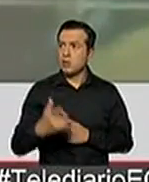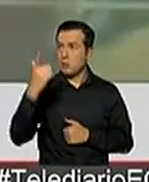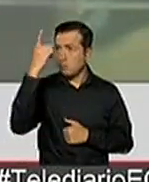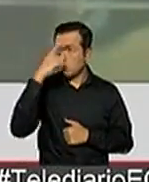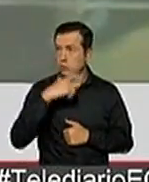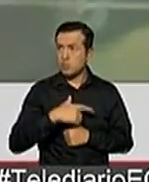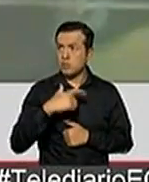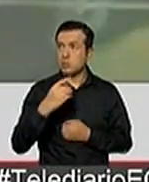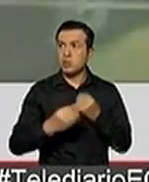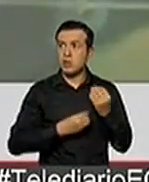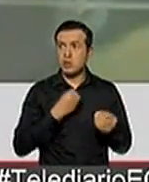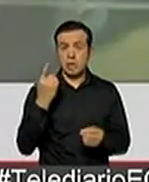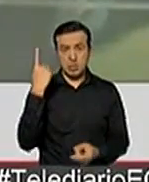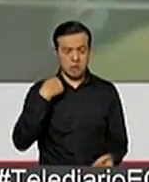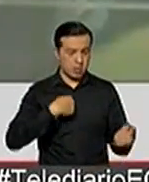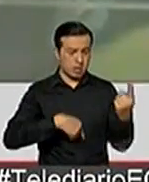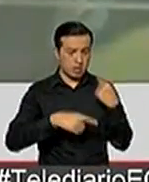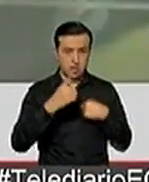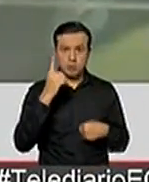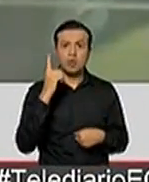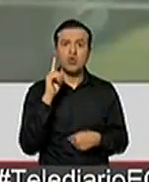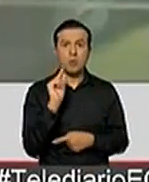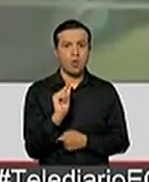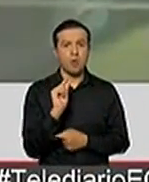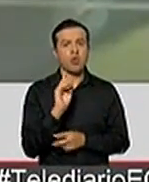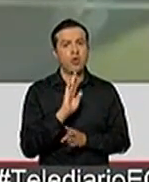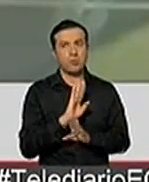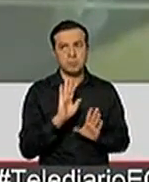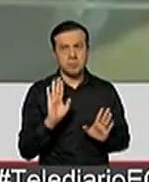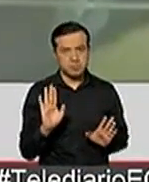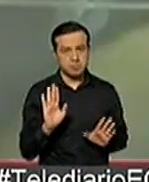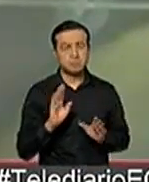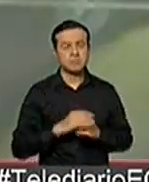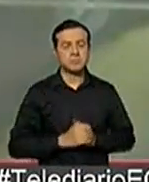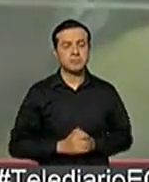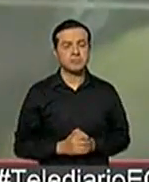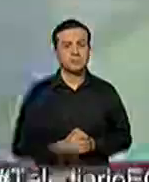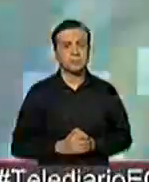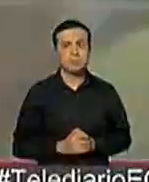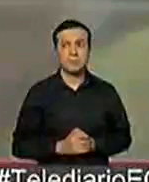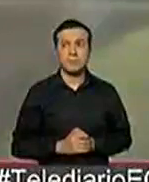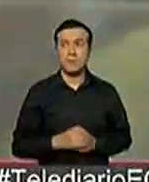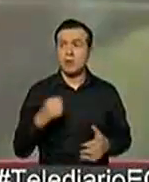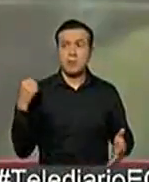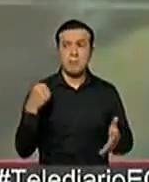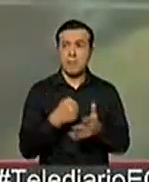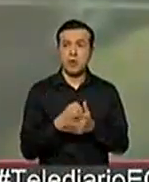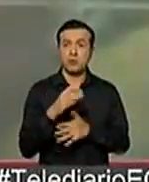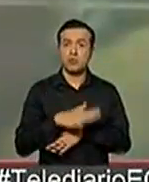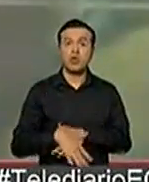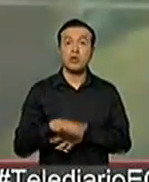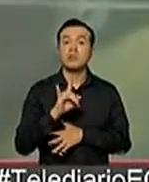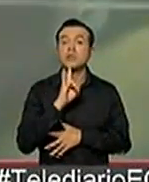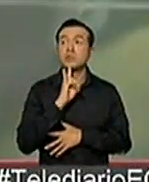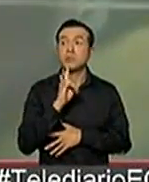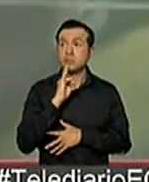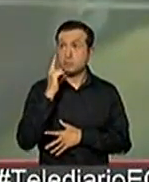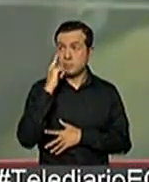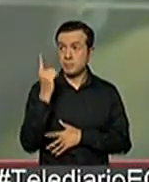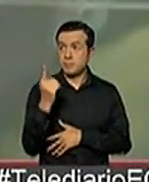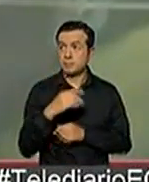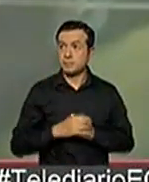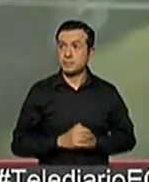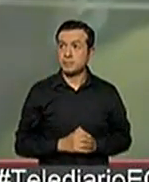otro vehículo resultó herido, pero sus lesiones fueron descritas como no mortales. El incidente ocurrió en Phoenix, Arizona, en Estados